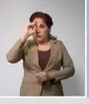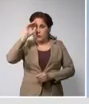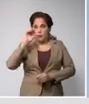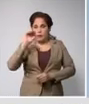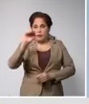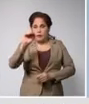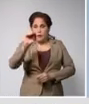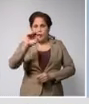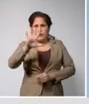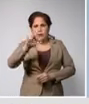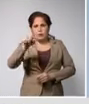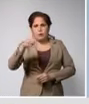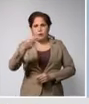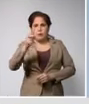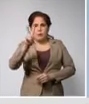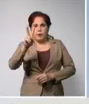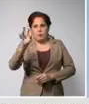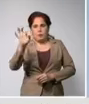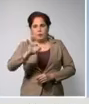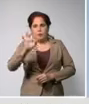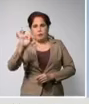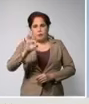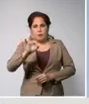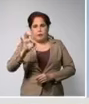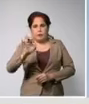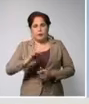el 5,2%,